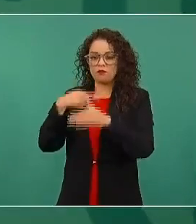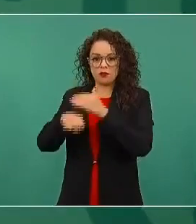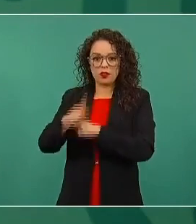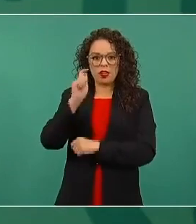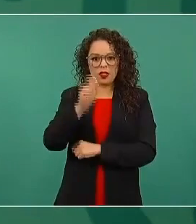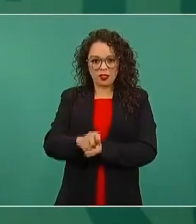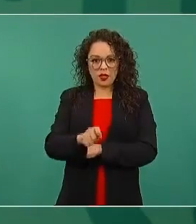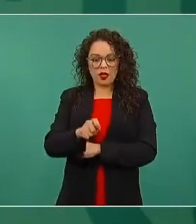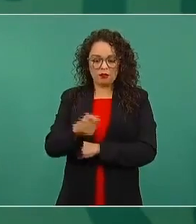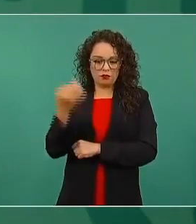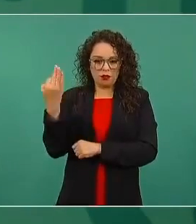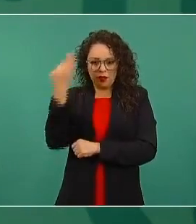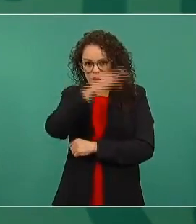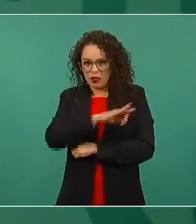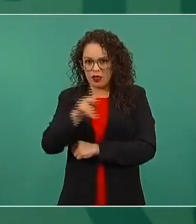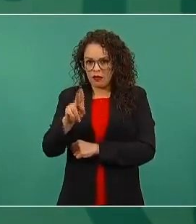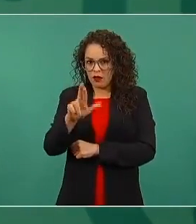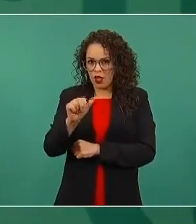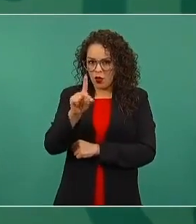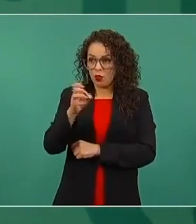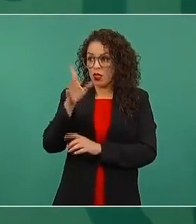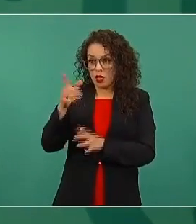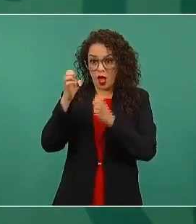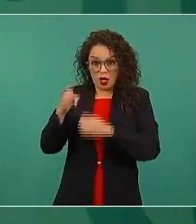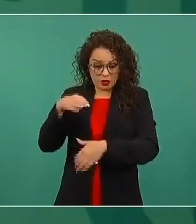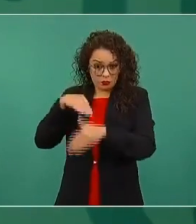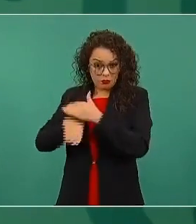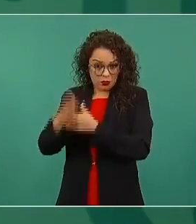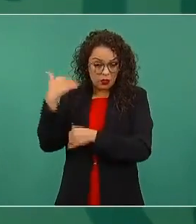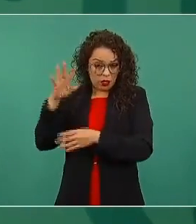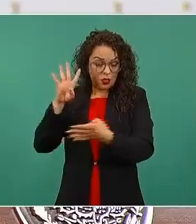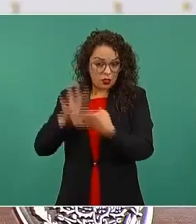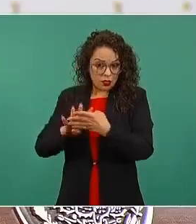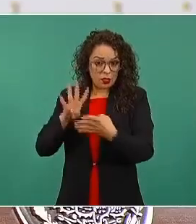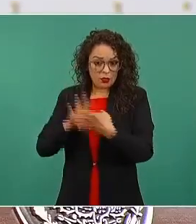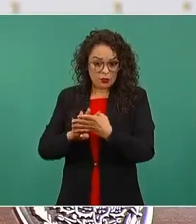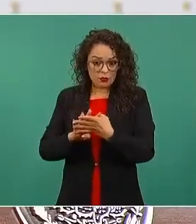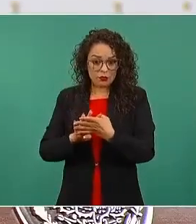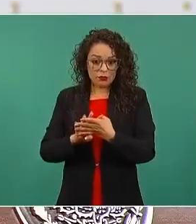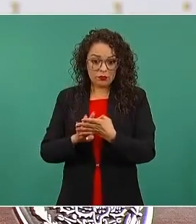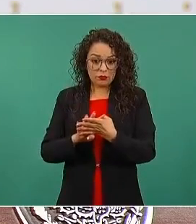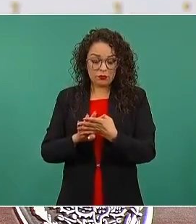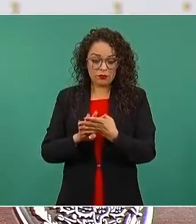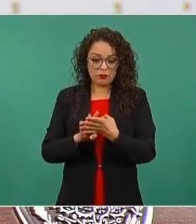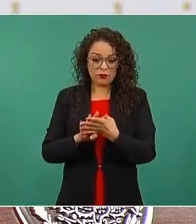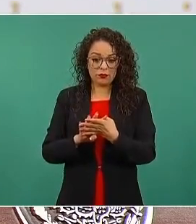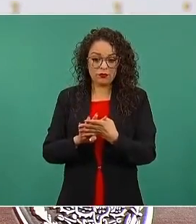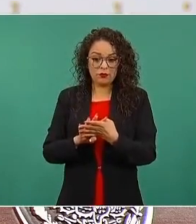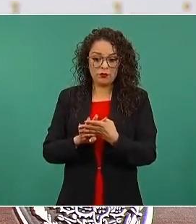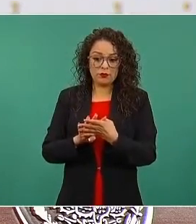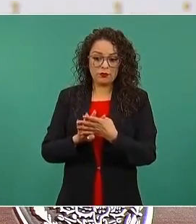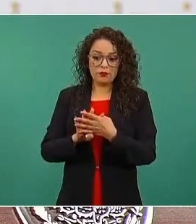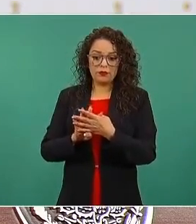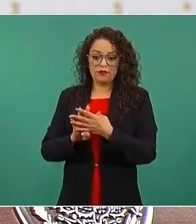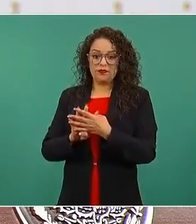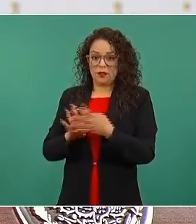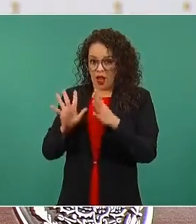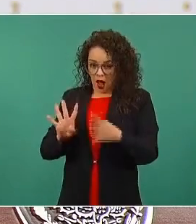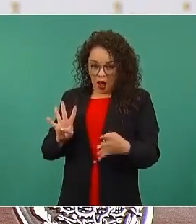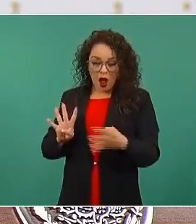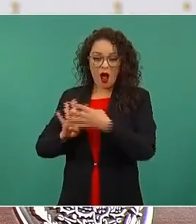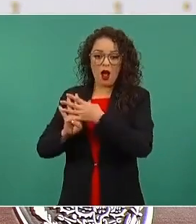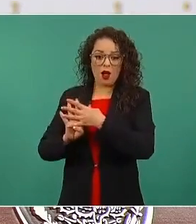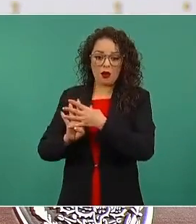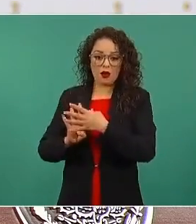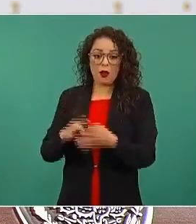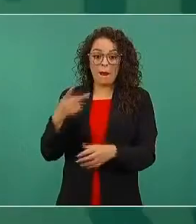fraude e incluso estuvo en la cárcel y fue defendido por los dirigentes